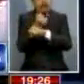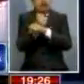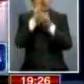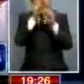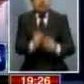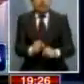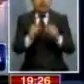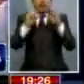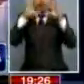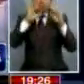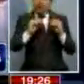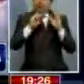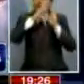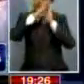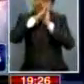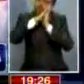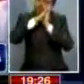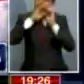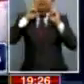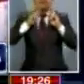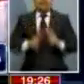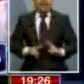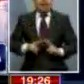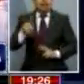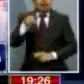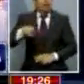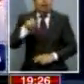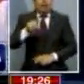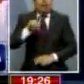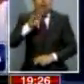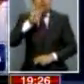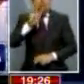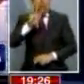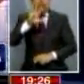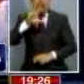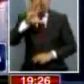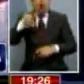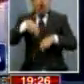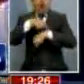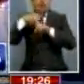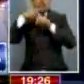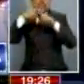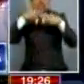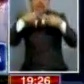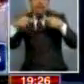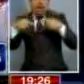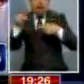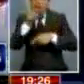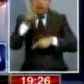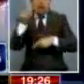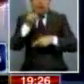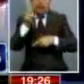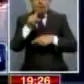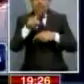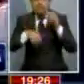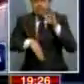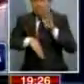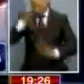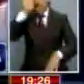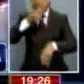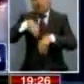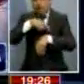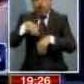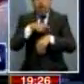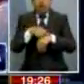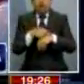dormir más tranquilos. Ellos no trabajan 45 horas a la semana. Trabajan muchísimo más y